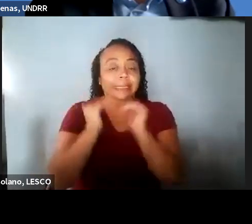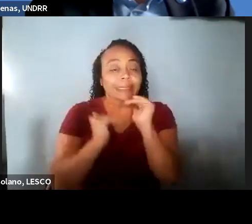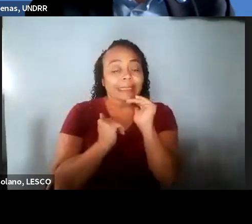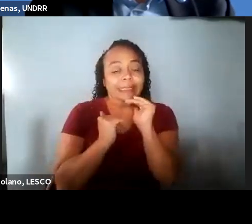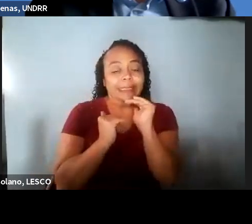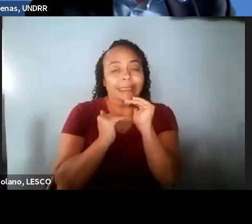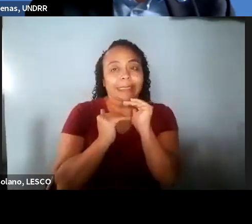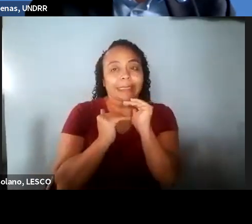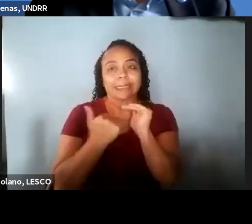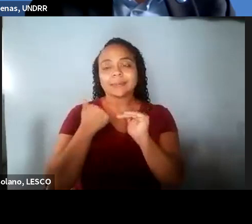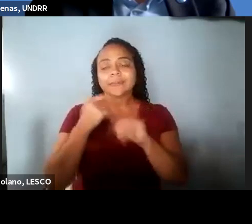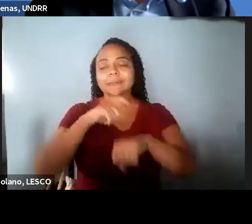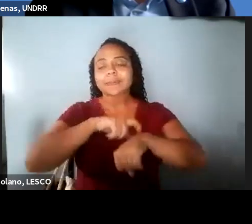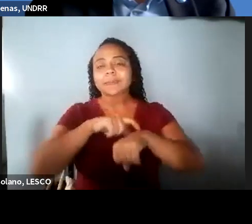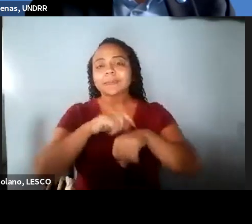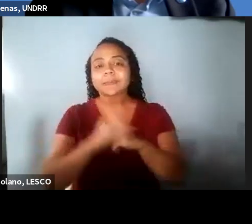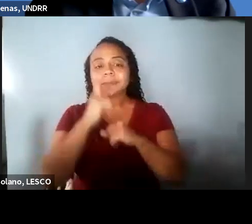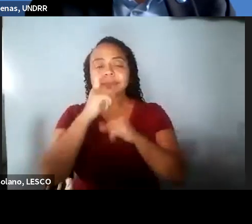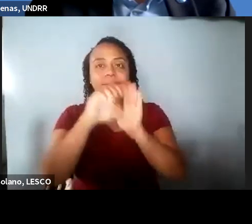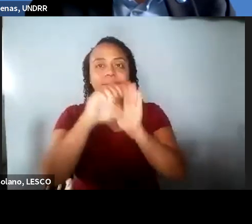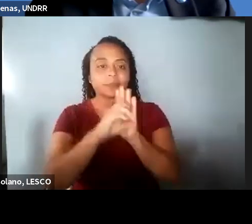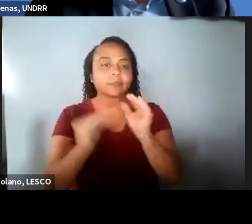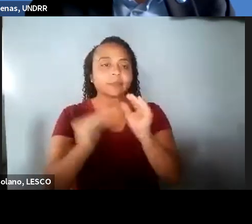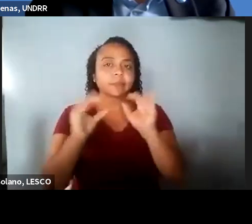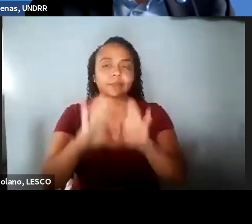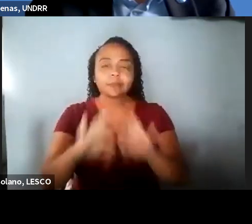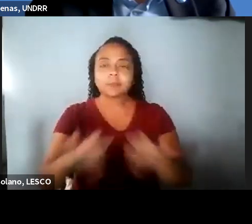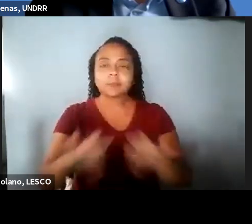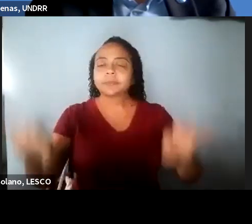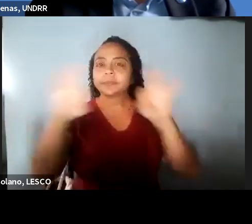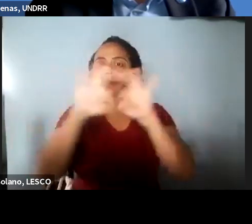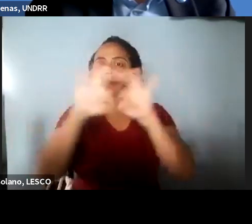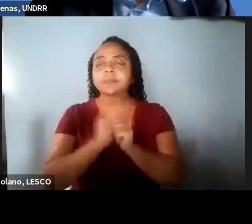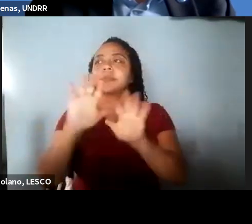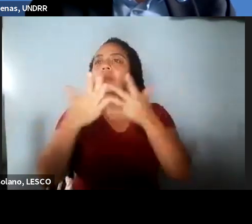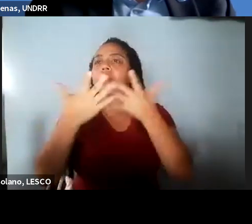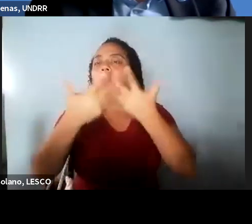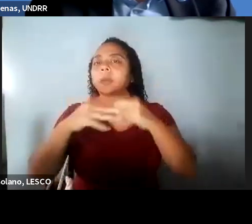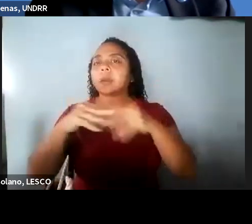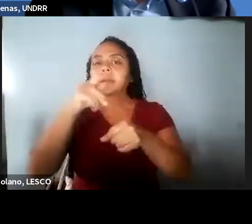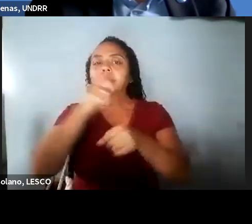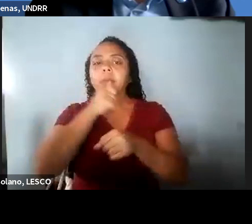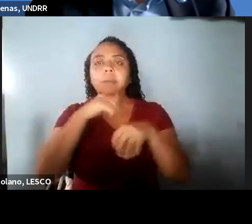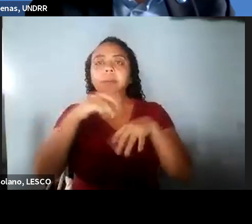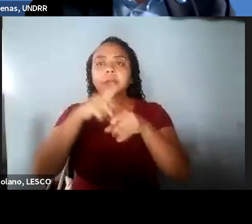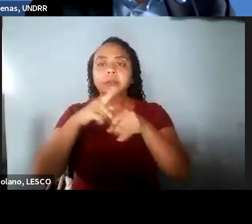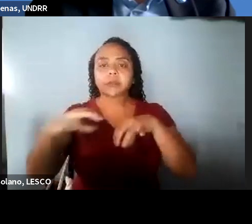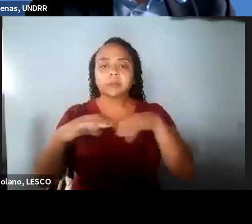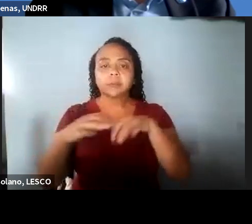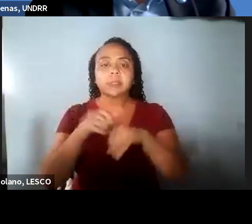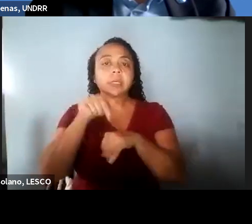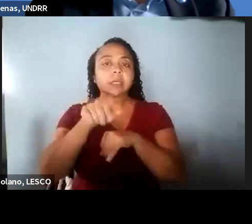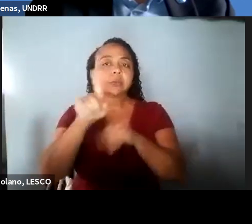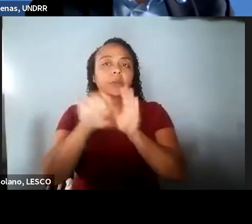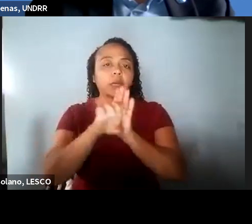pero uno de nuestros ejemplos más importantes de como la empresa privada participa activamente en esto es un ejemplo que